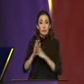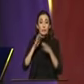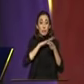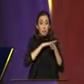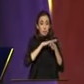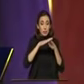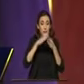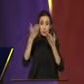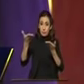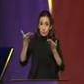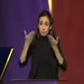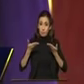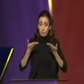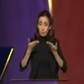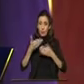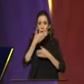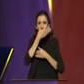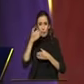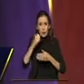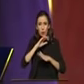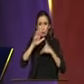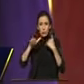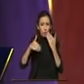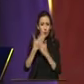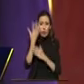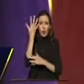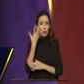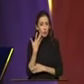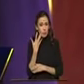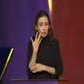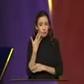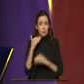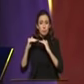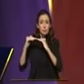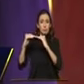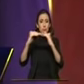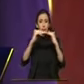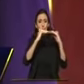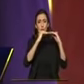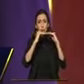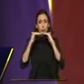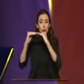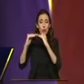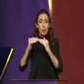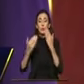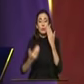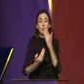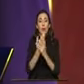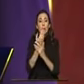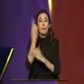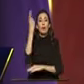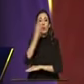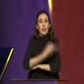invitándole a ser mejor cada día, a construir permanentemente el nuevo día.